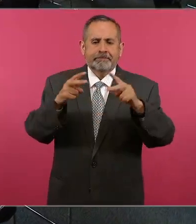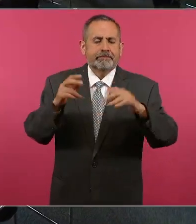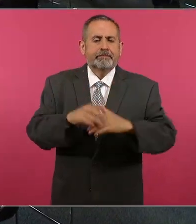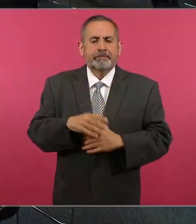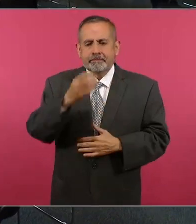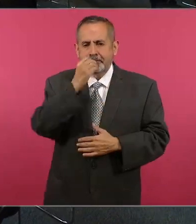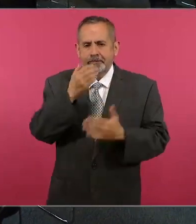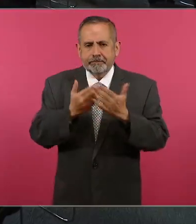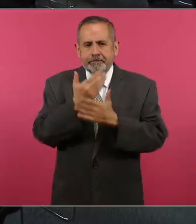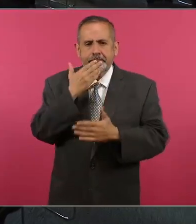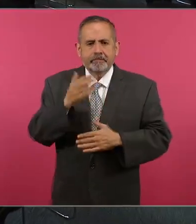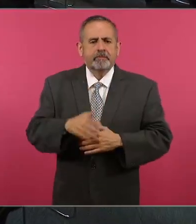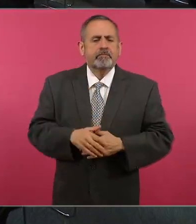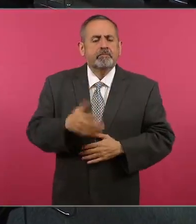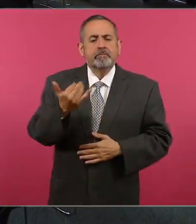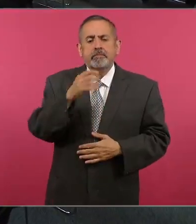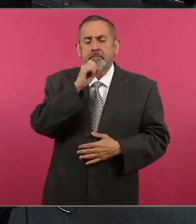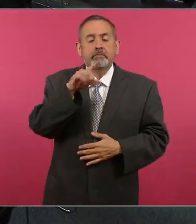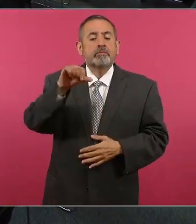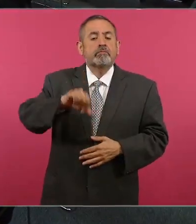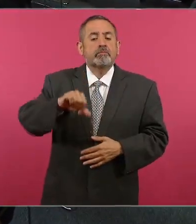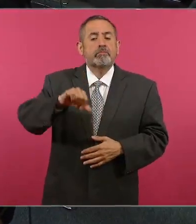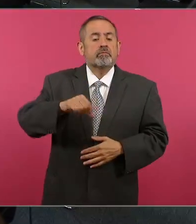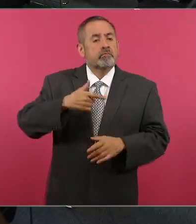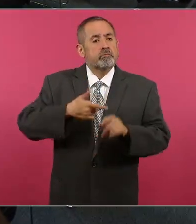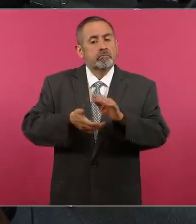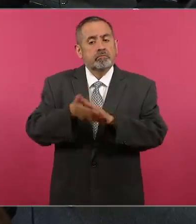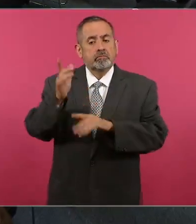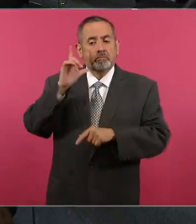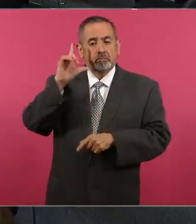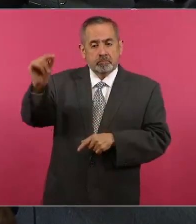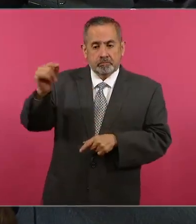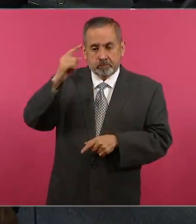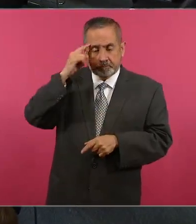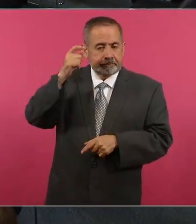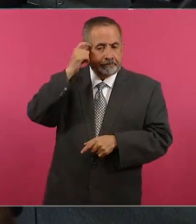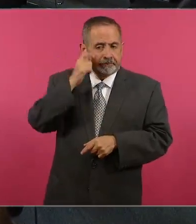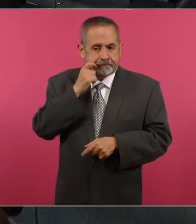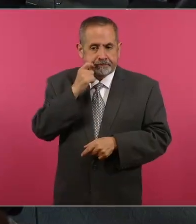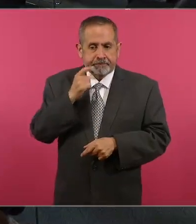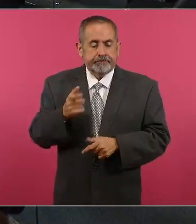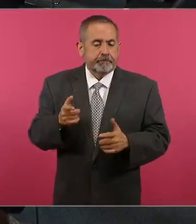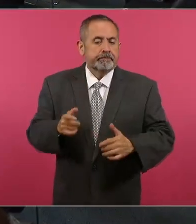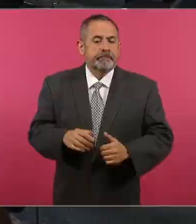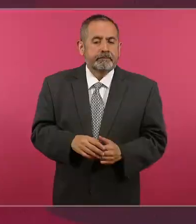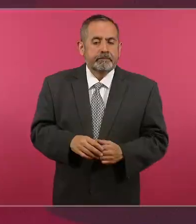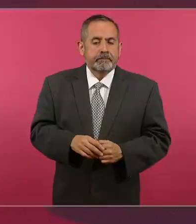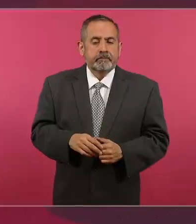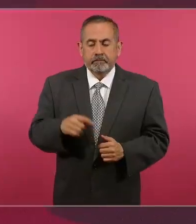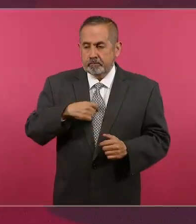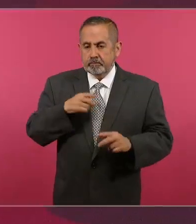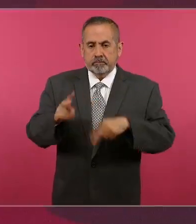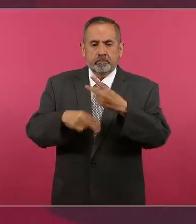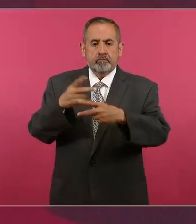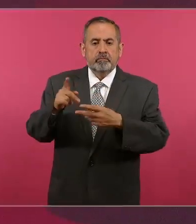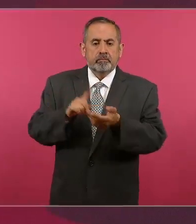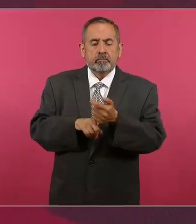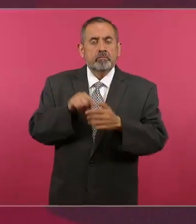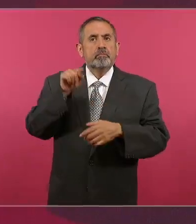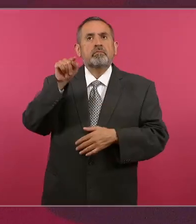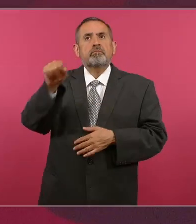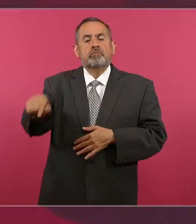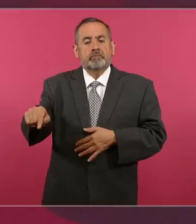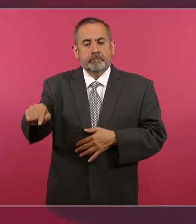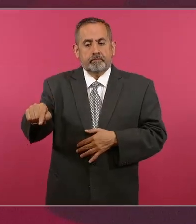Vamos a desayunar. Porque además, hoy salimos a Guerrero. Vamos a estar.